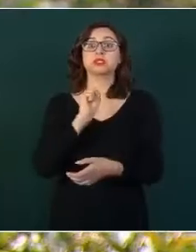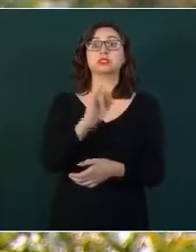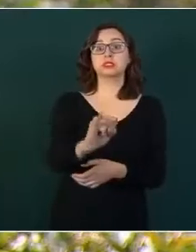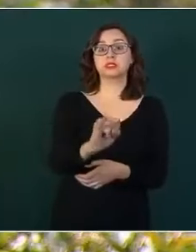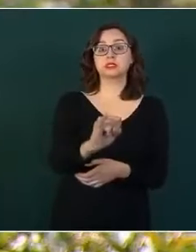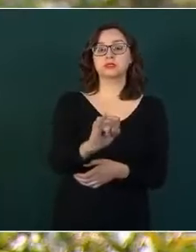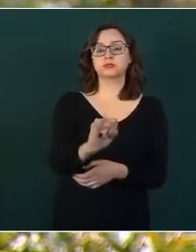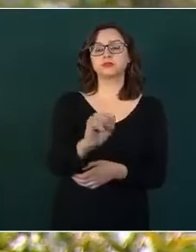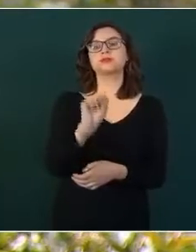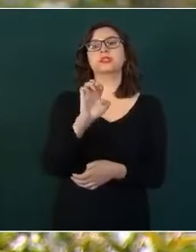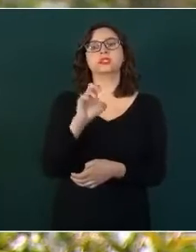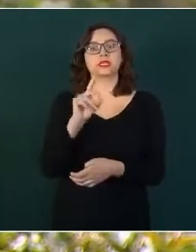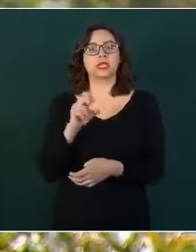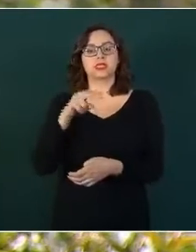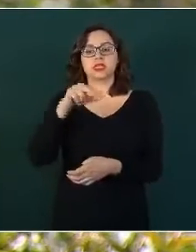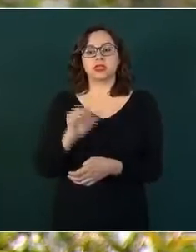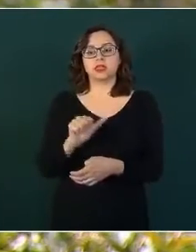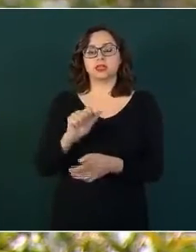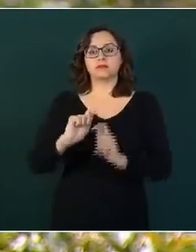va a contar